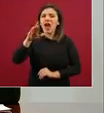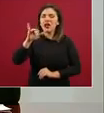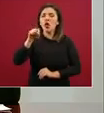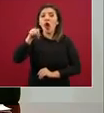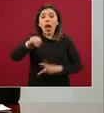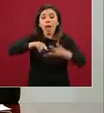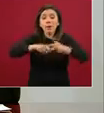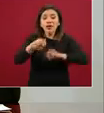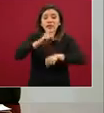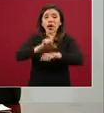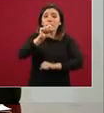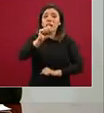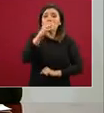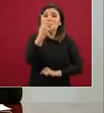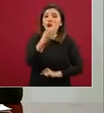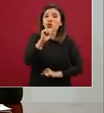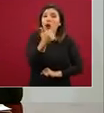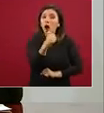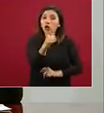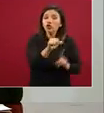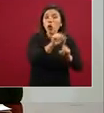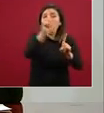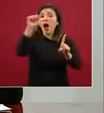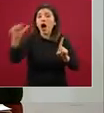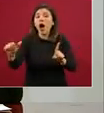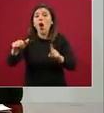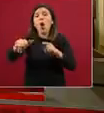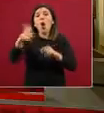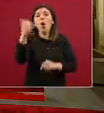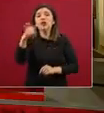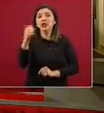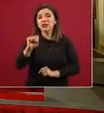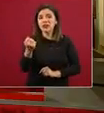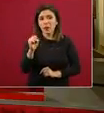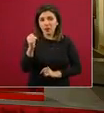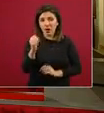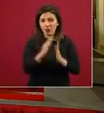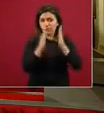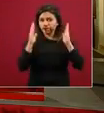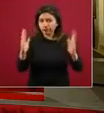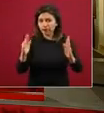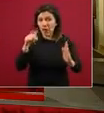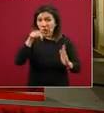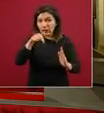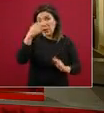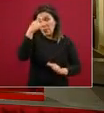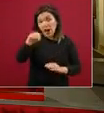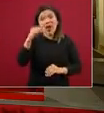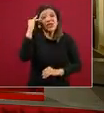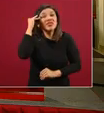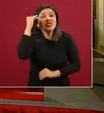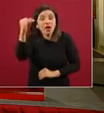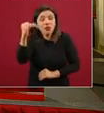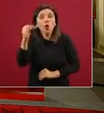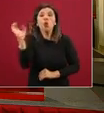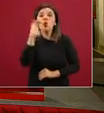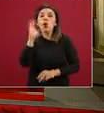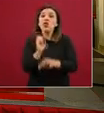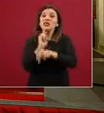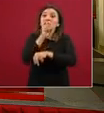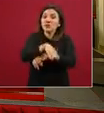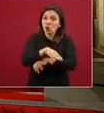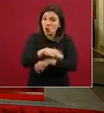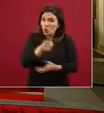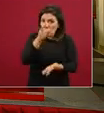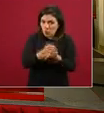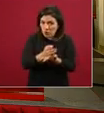el 24 de agosto y va hasta el 11 de septiembre. Eso en cuanto a los tiempos respecto